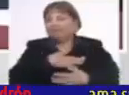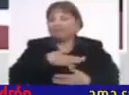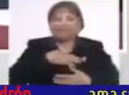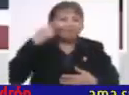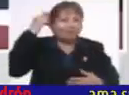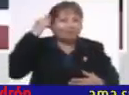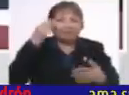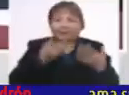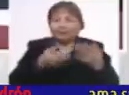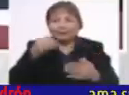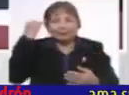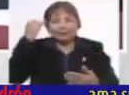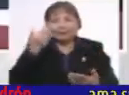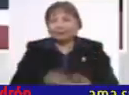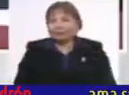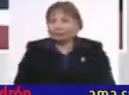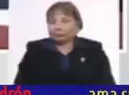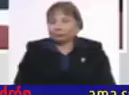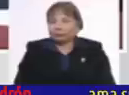política y ni ideológica